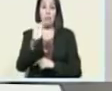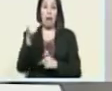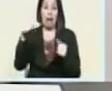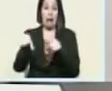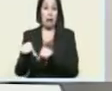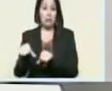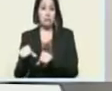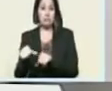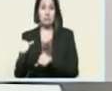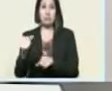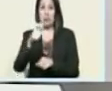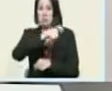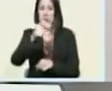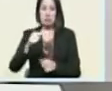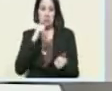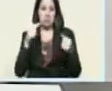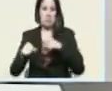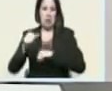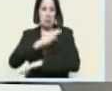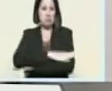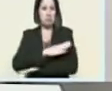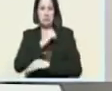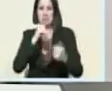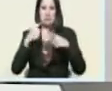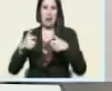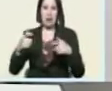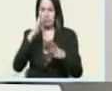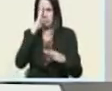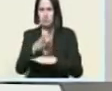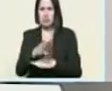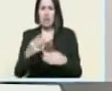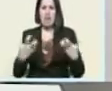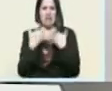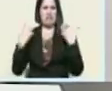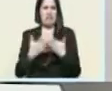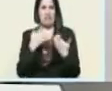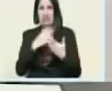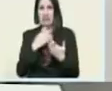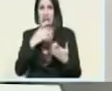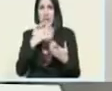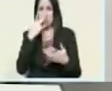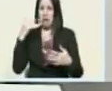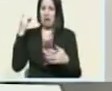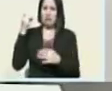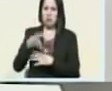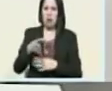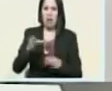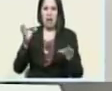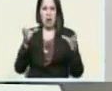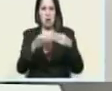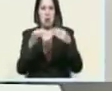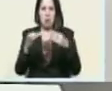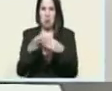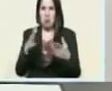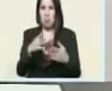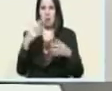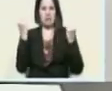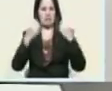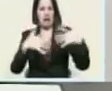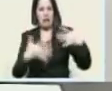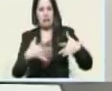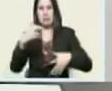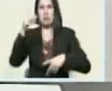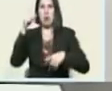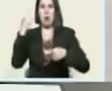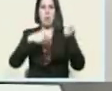los perversos, de los que dirigen la guerra económica, de la basura, de ladrones que hay por allí, especulando